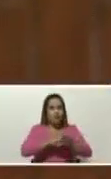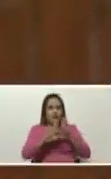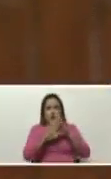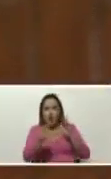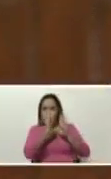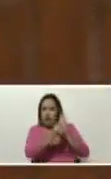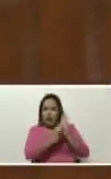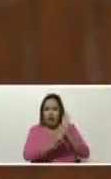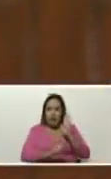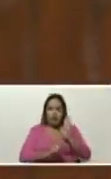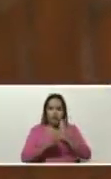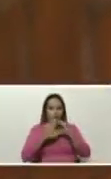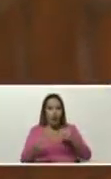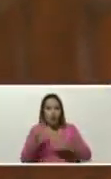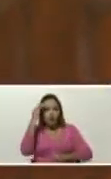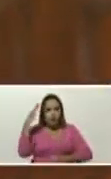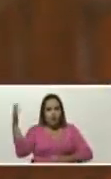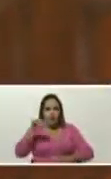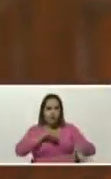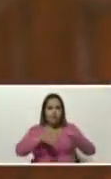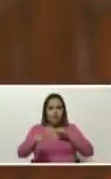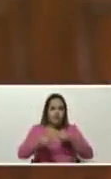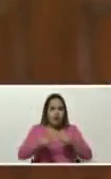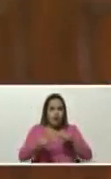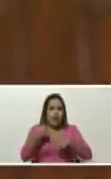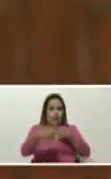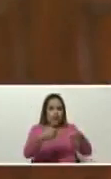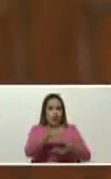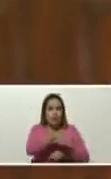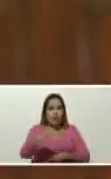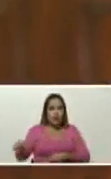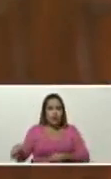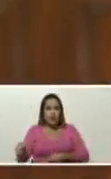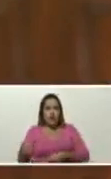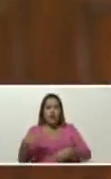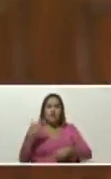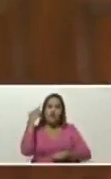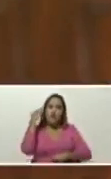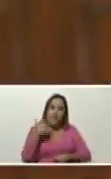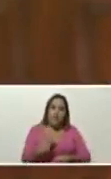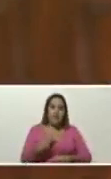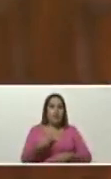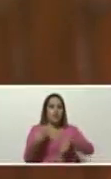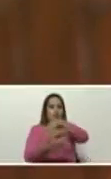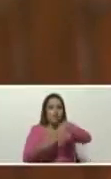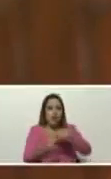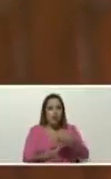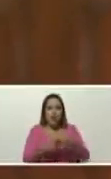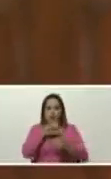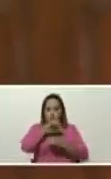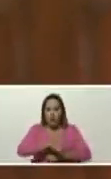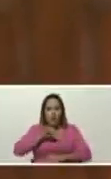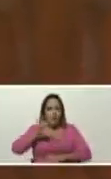los sueños que movieron a esta generación de bolivarianos, de patriotas, de revolucionarios, todo se hizo